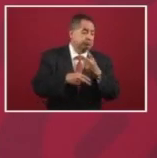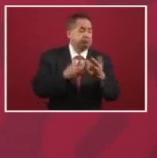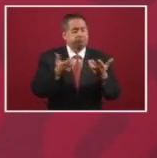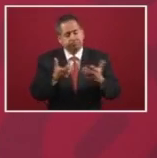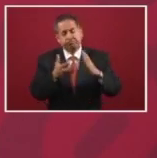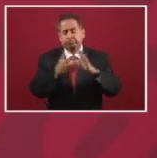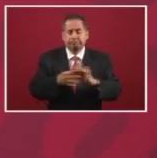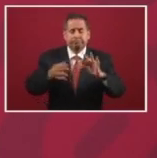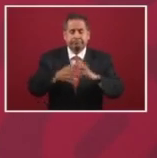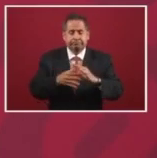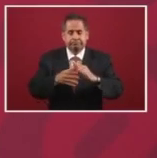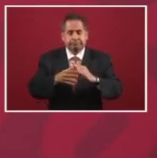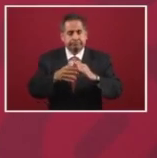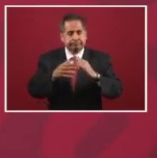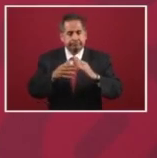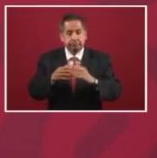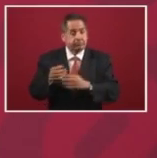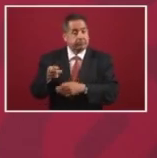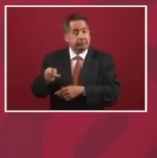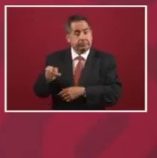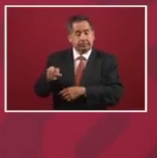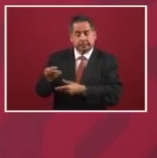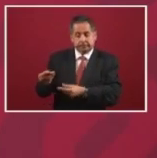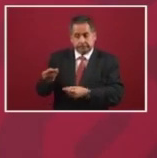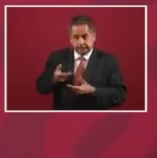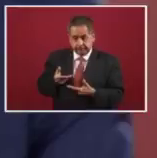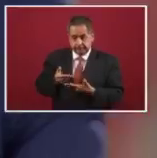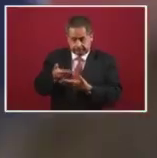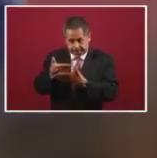obra. Y me mandó